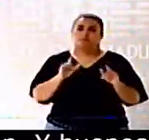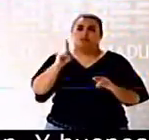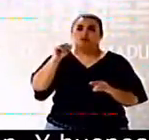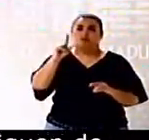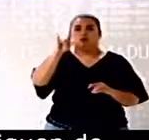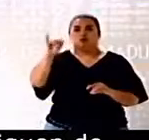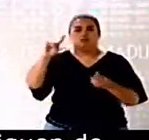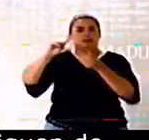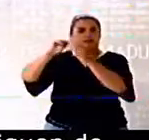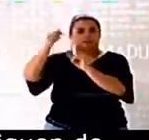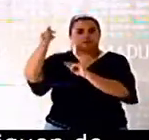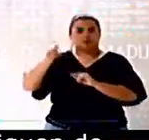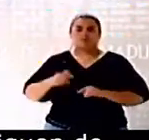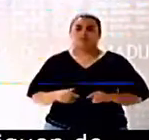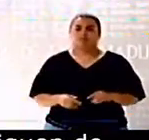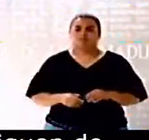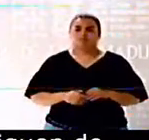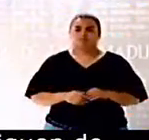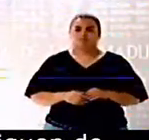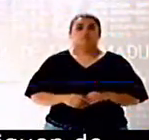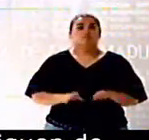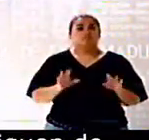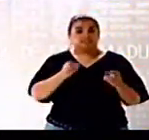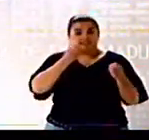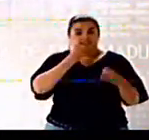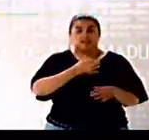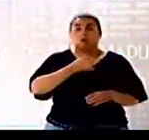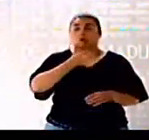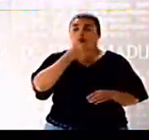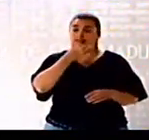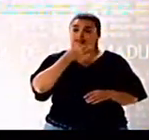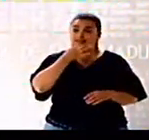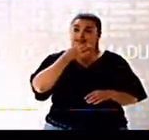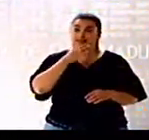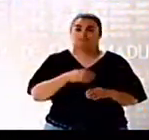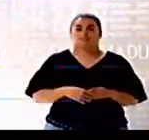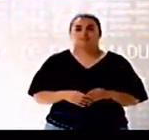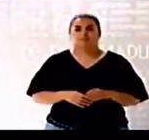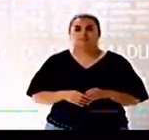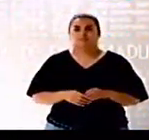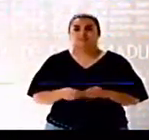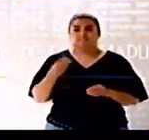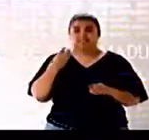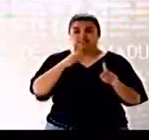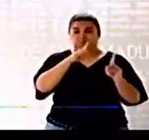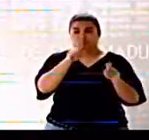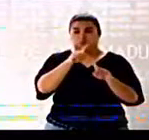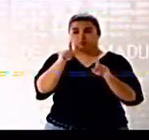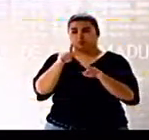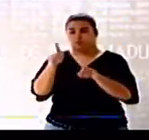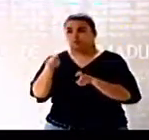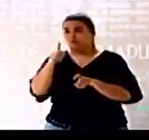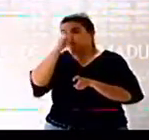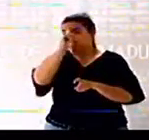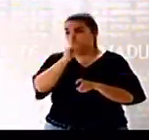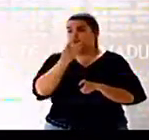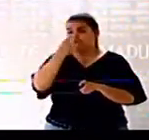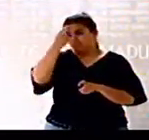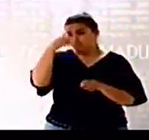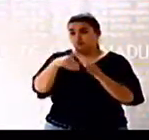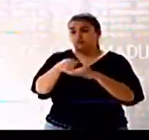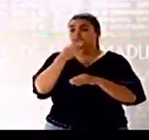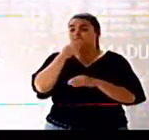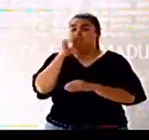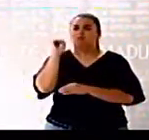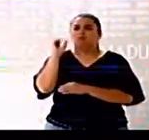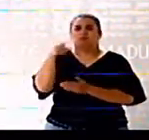Canal Extremadura. Sí, ¿qué tal? Muy buenas tardes. 3 preguntas. No sé si sabemos que esta tarde comparece